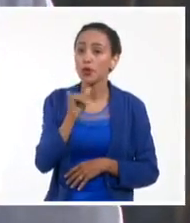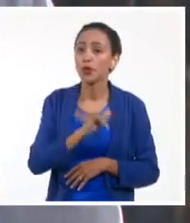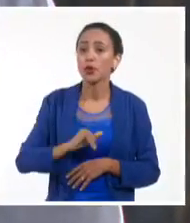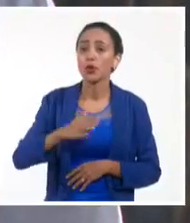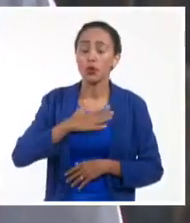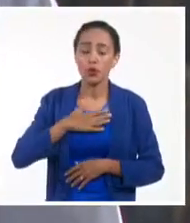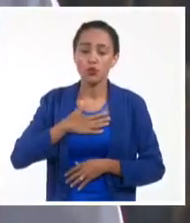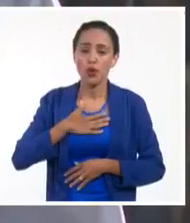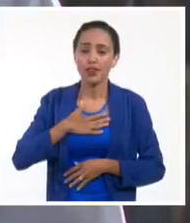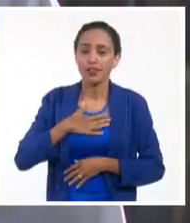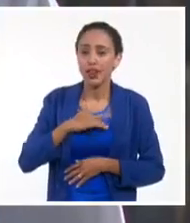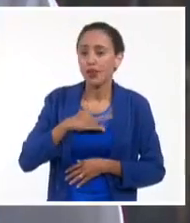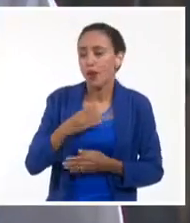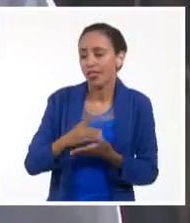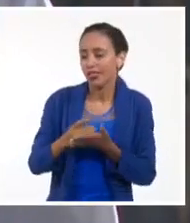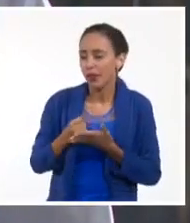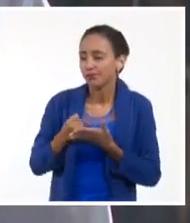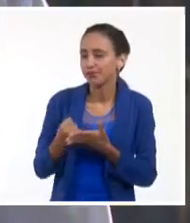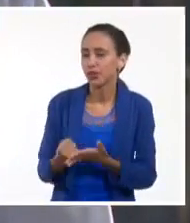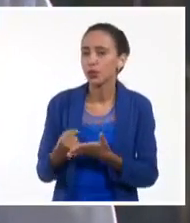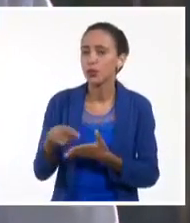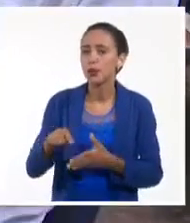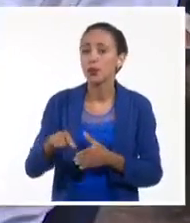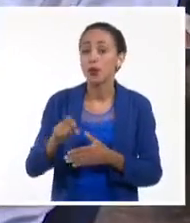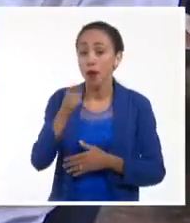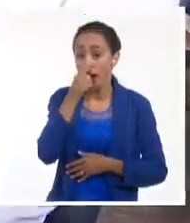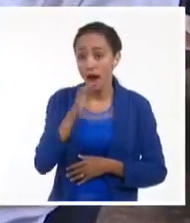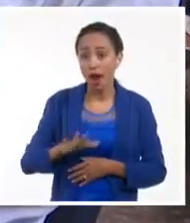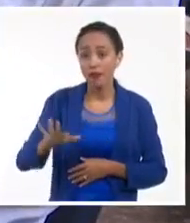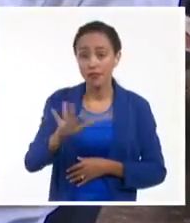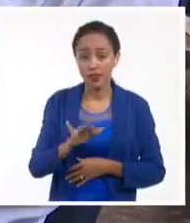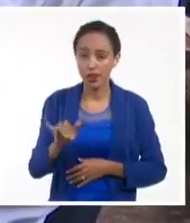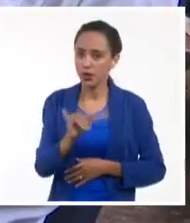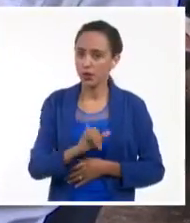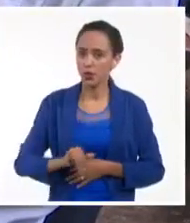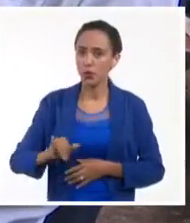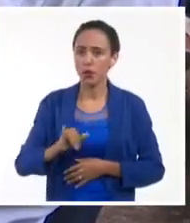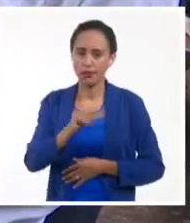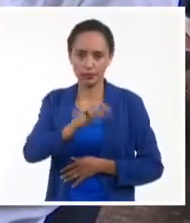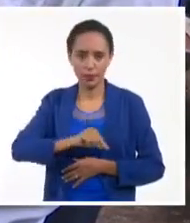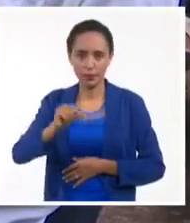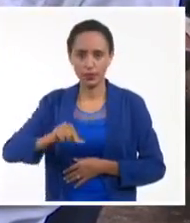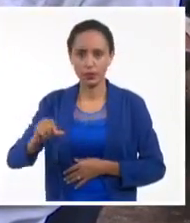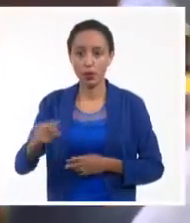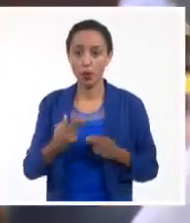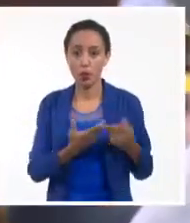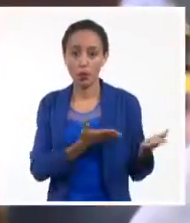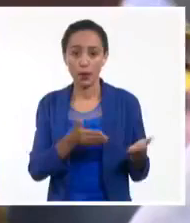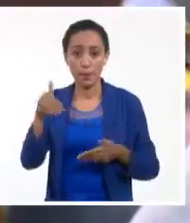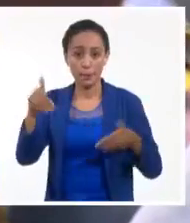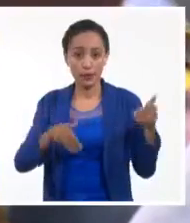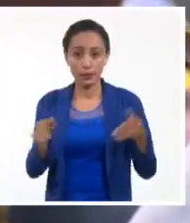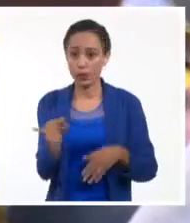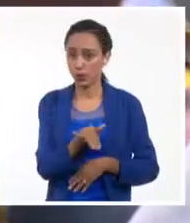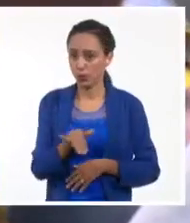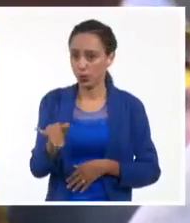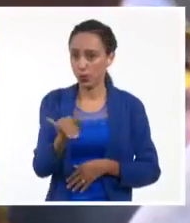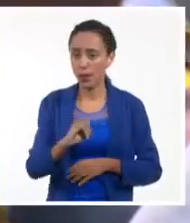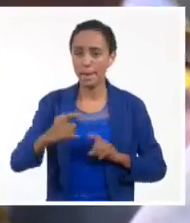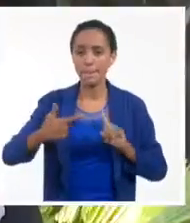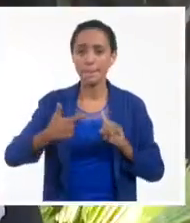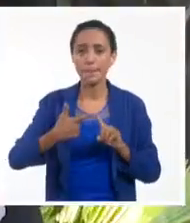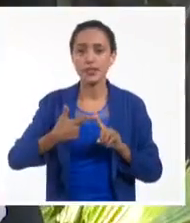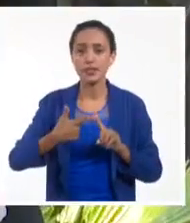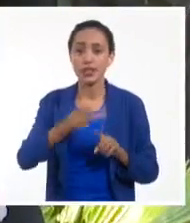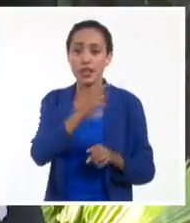de nuestra deuda con el continente africano y con la humanidad. En el homenaje central estuvieron presentes, además, el vicejefe